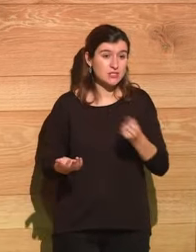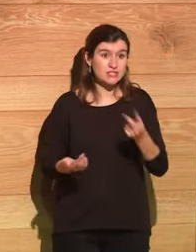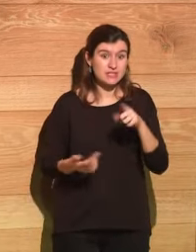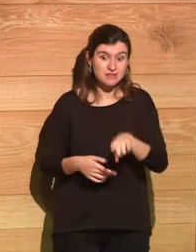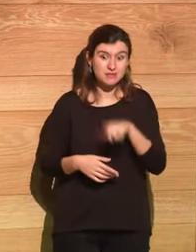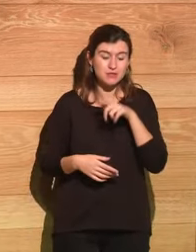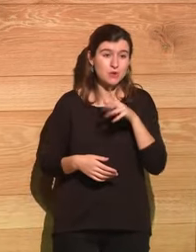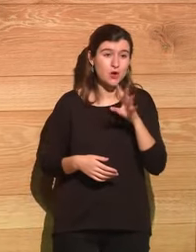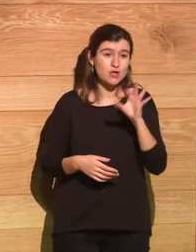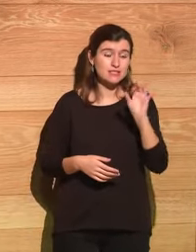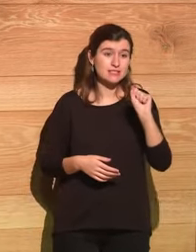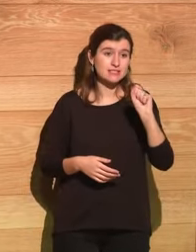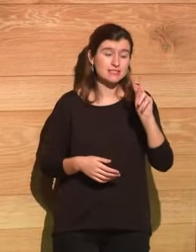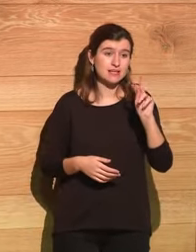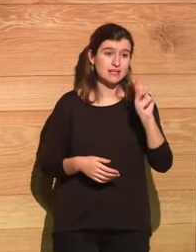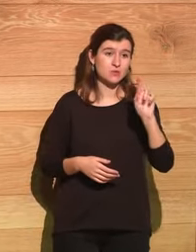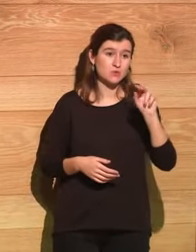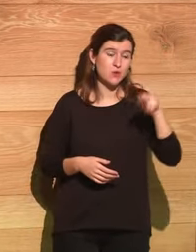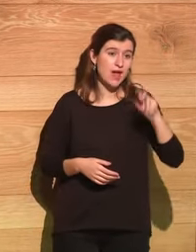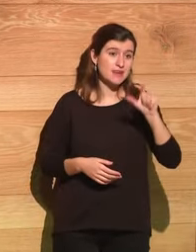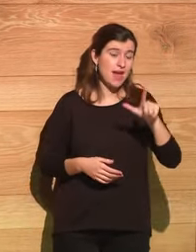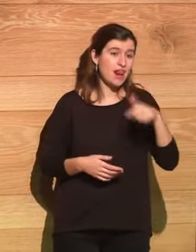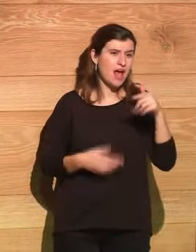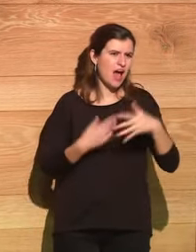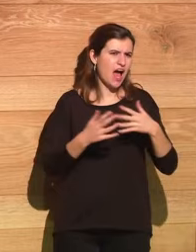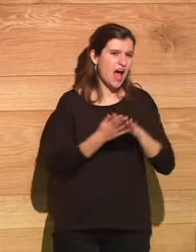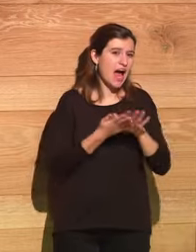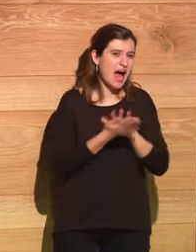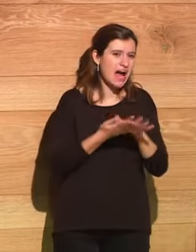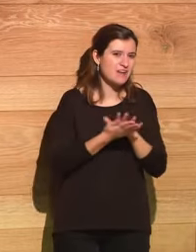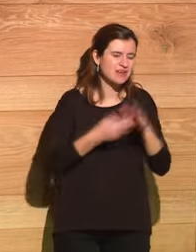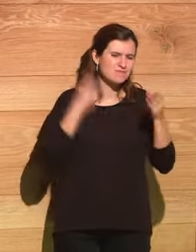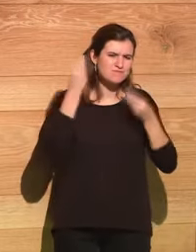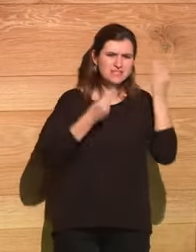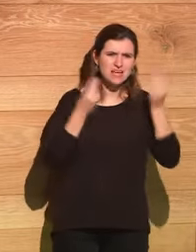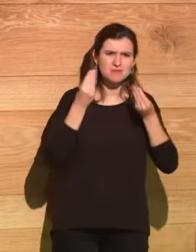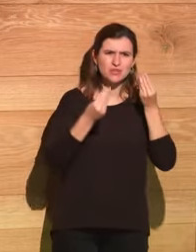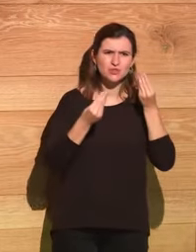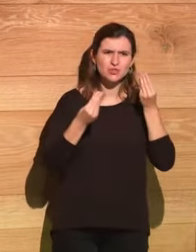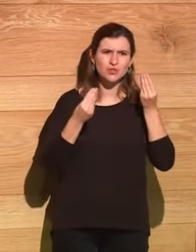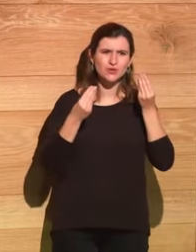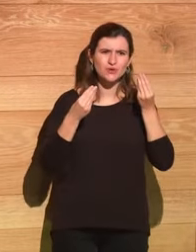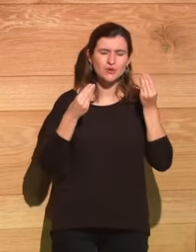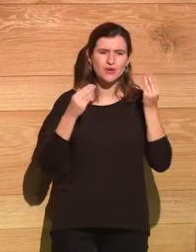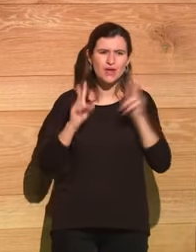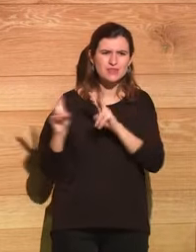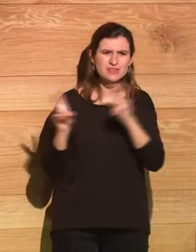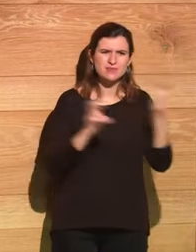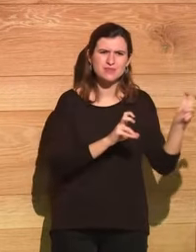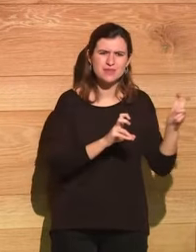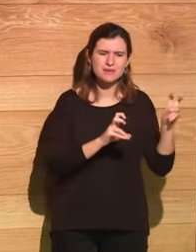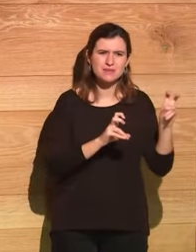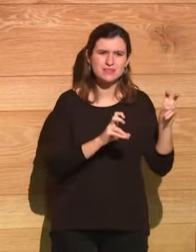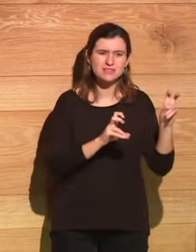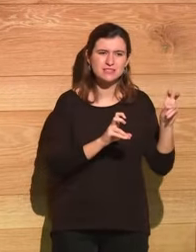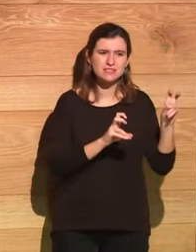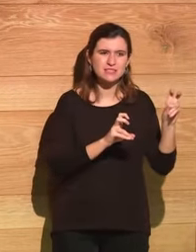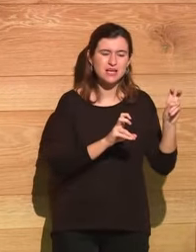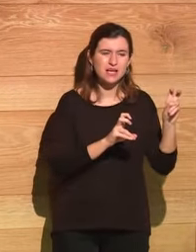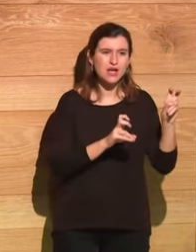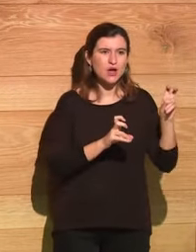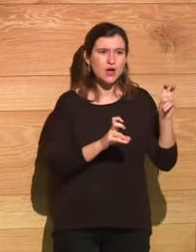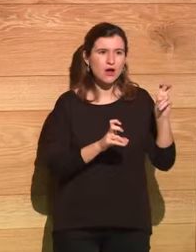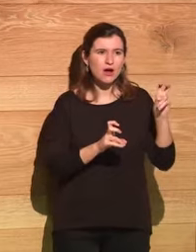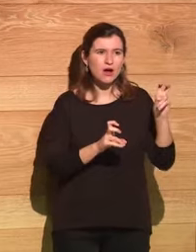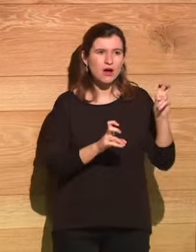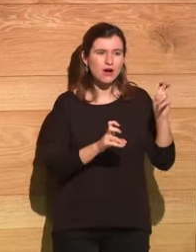Saturnal a hablar de cómo la reflexión y el pensamiento sobre estos temas había supuesto para